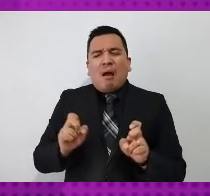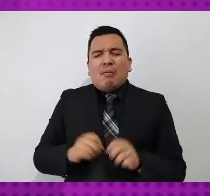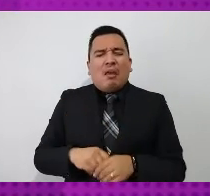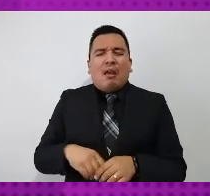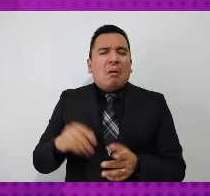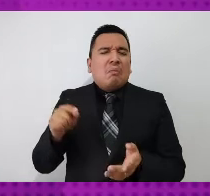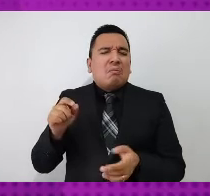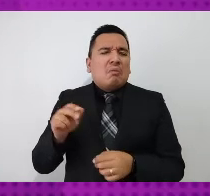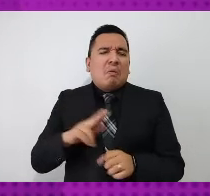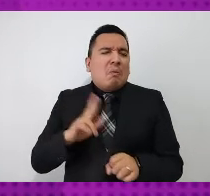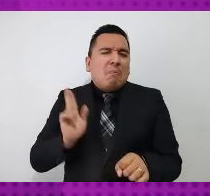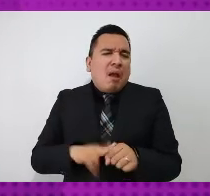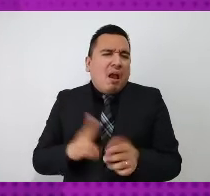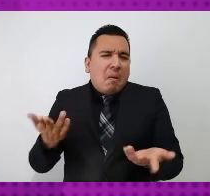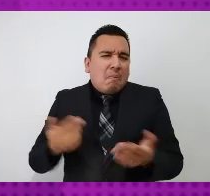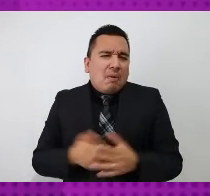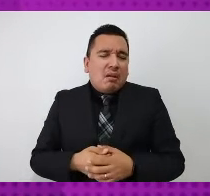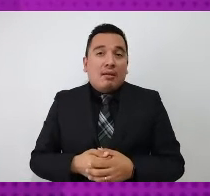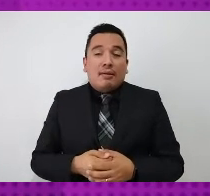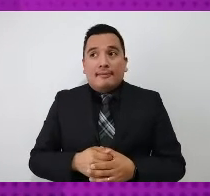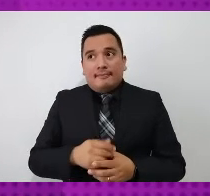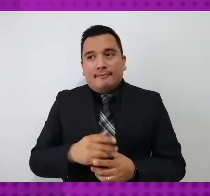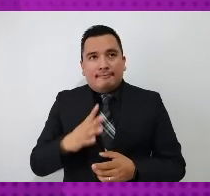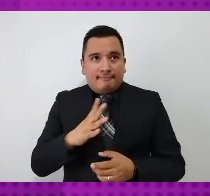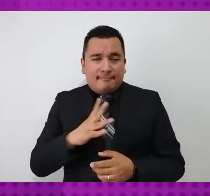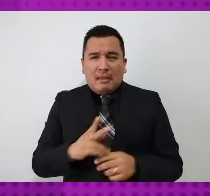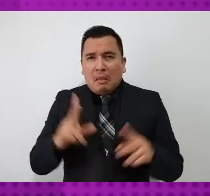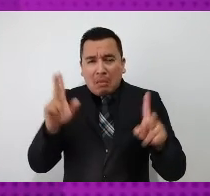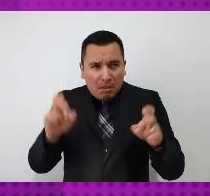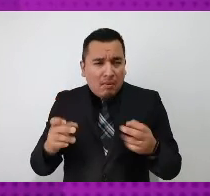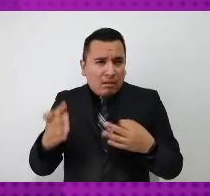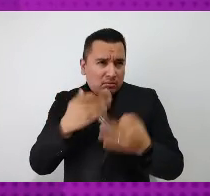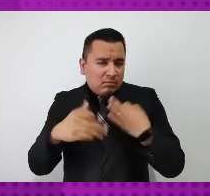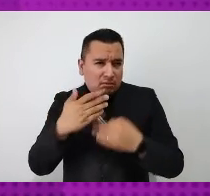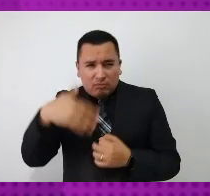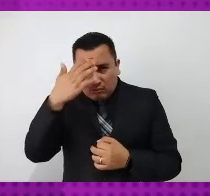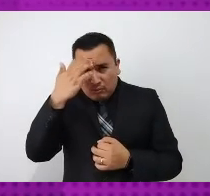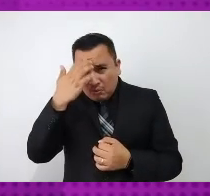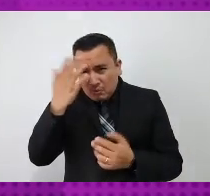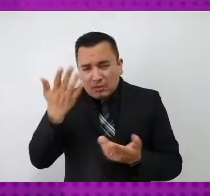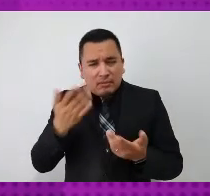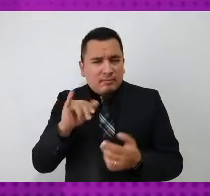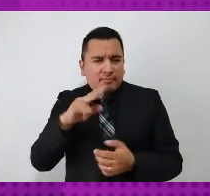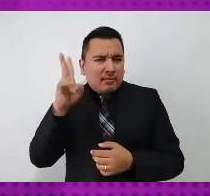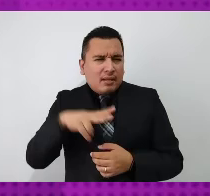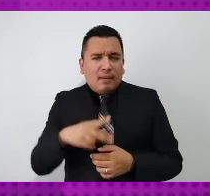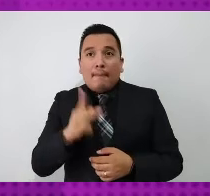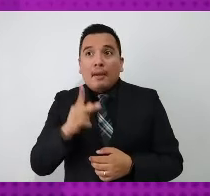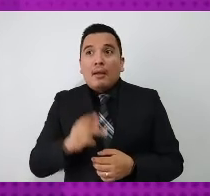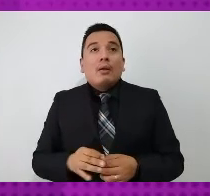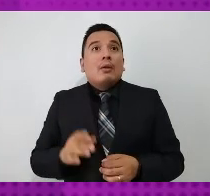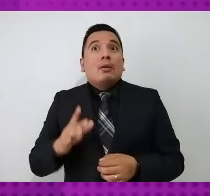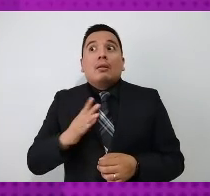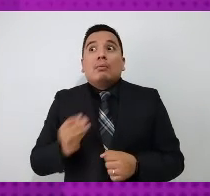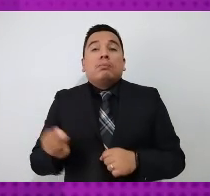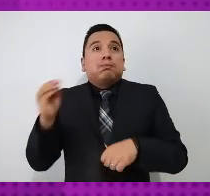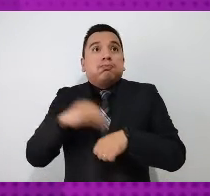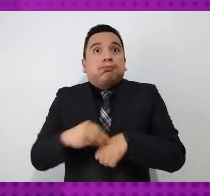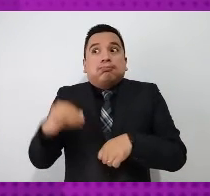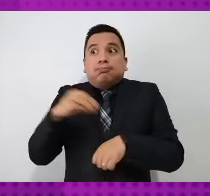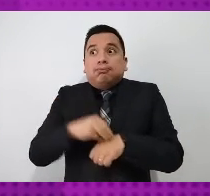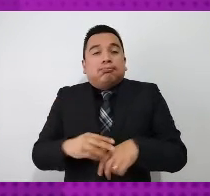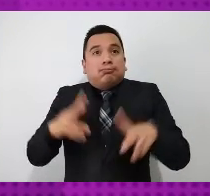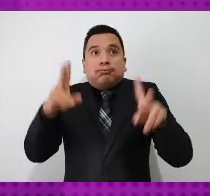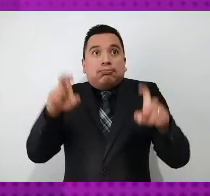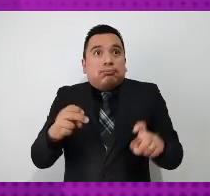ya es un tema público abierto a lo mejor que muchas personas conocen pero siguen surgiendo temas se siguen poniendo temas en la mesa